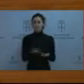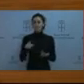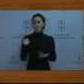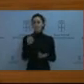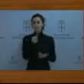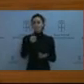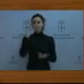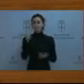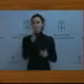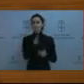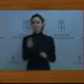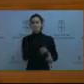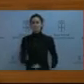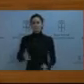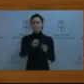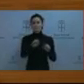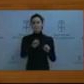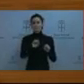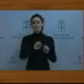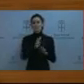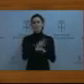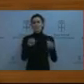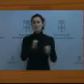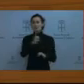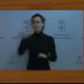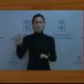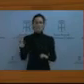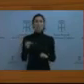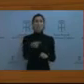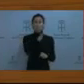el Partido Popular no había defendido esa propuesta en el Parlamento Europeo. Hay que reconocer que ustedes sí.